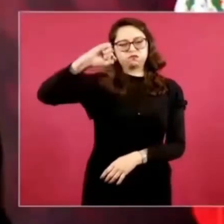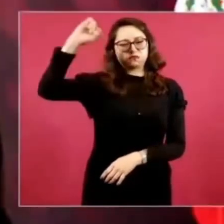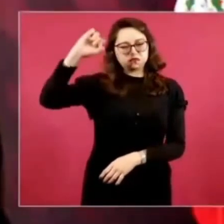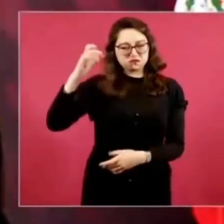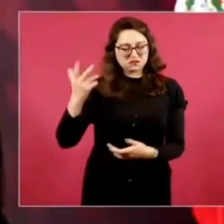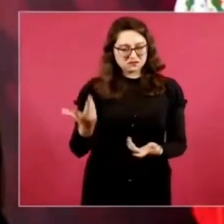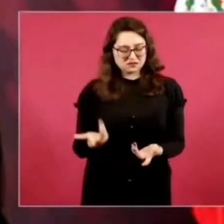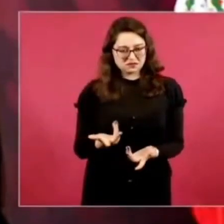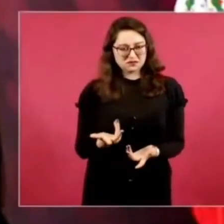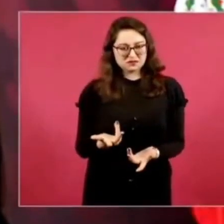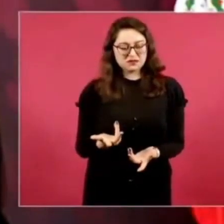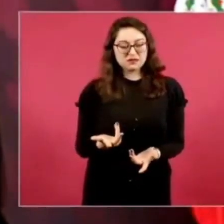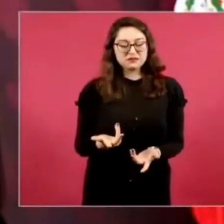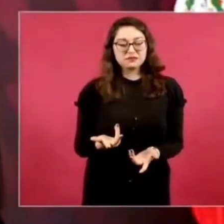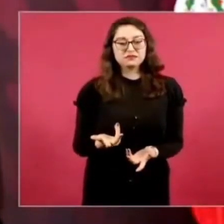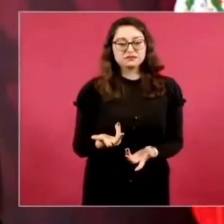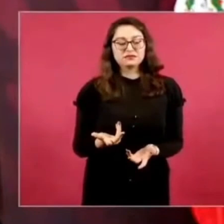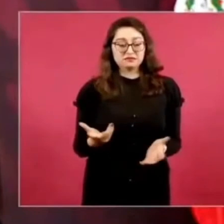relacionados.